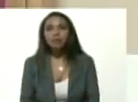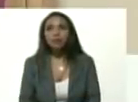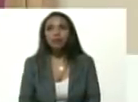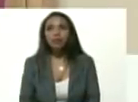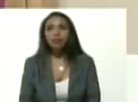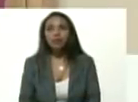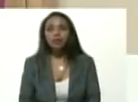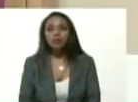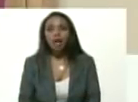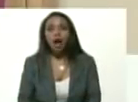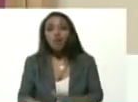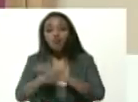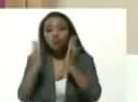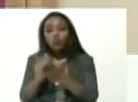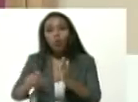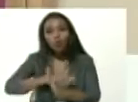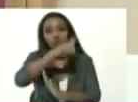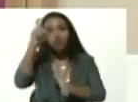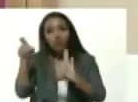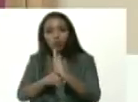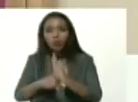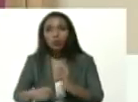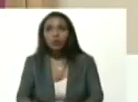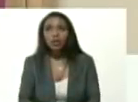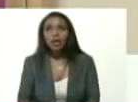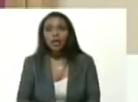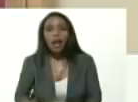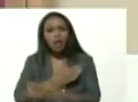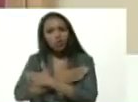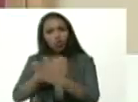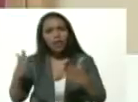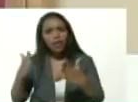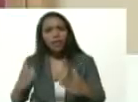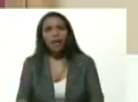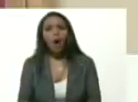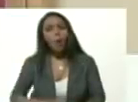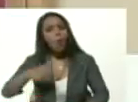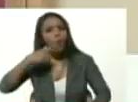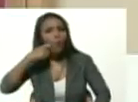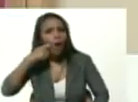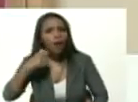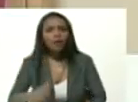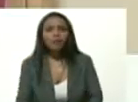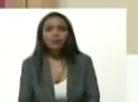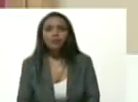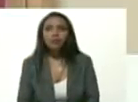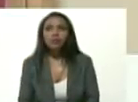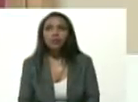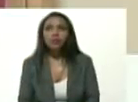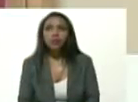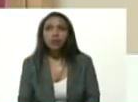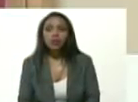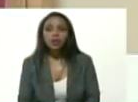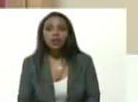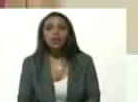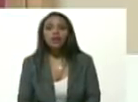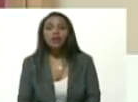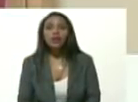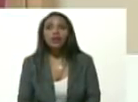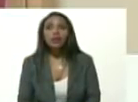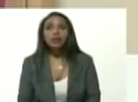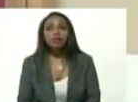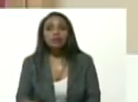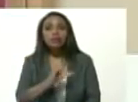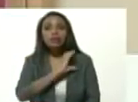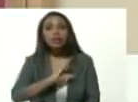al mundo entero, Cuba. La solidaridad humana, fidelista, cristiana,